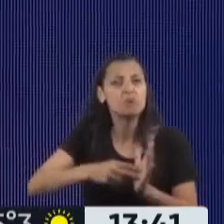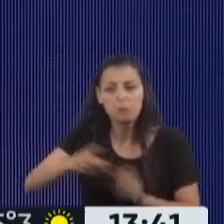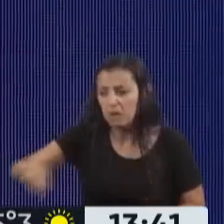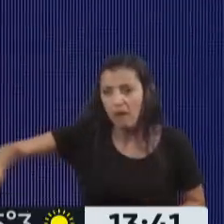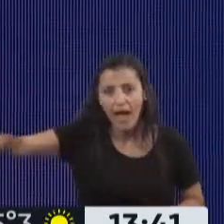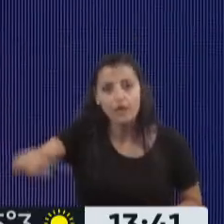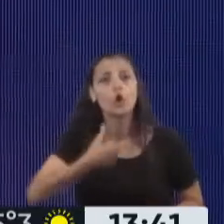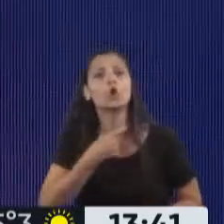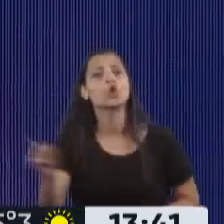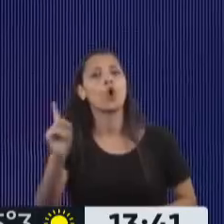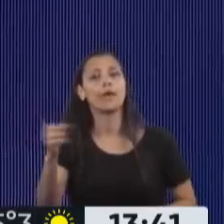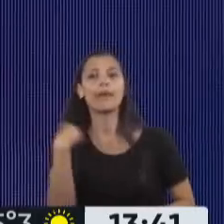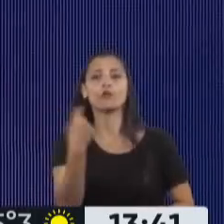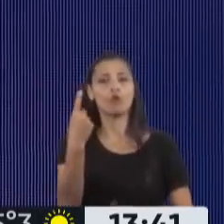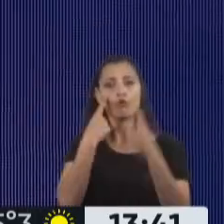ser auditados.